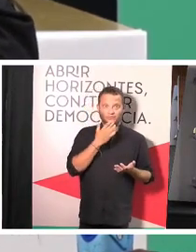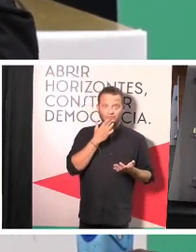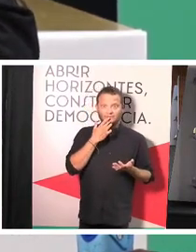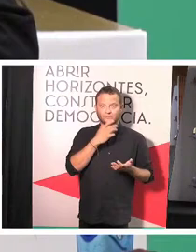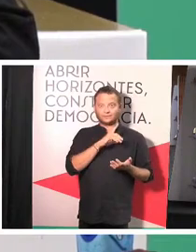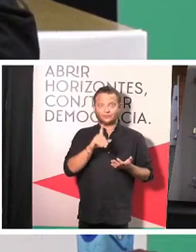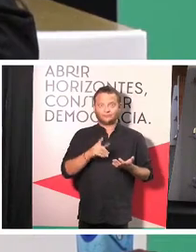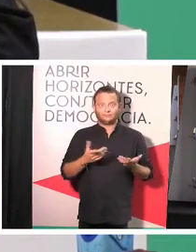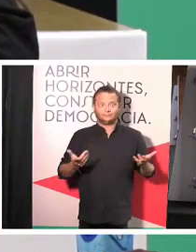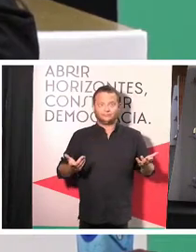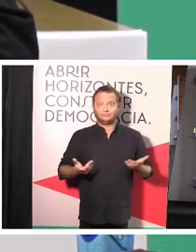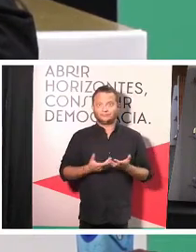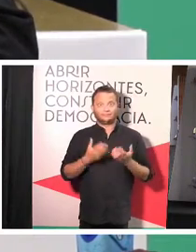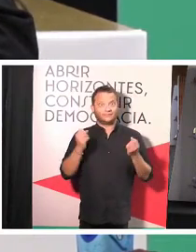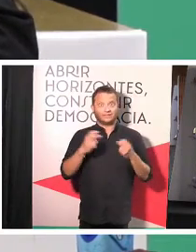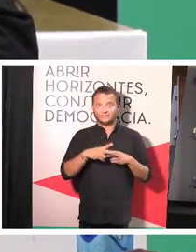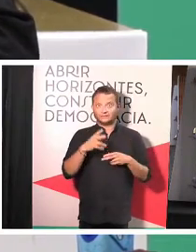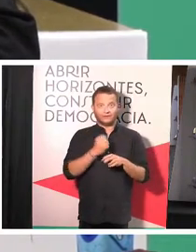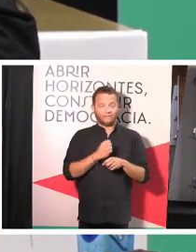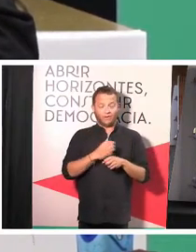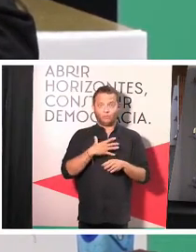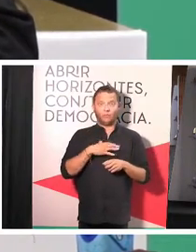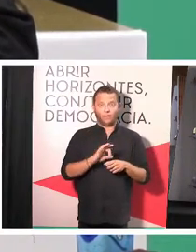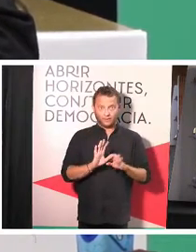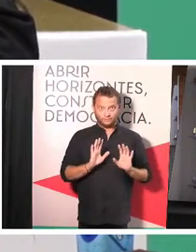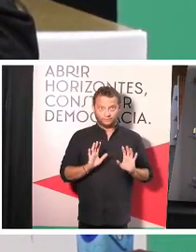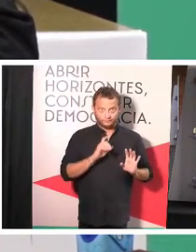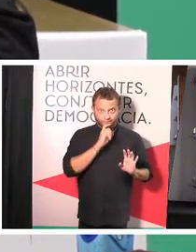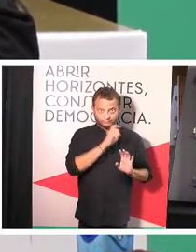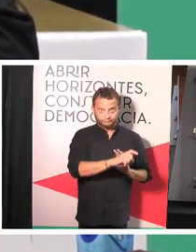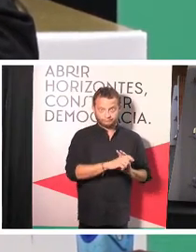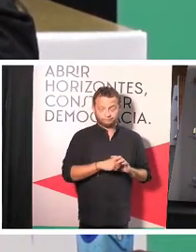van a quedar sin trabajo, ¿no?